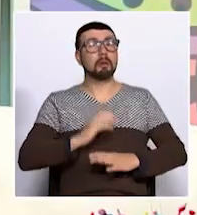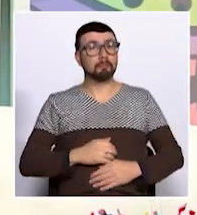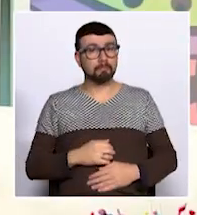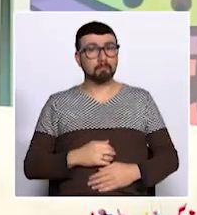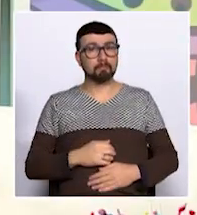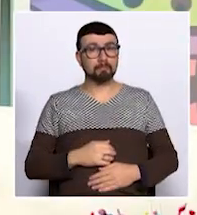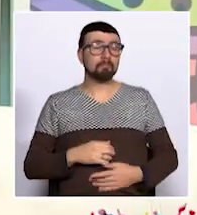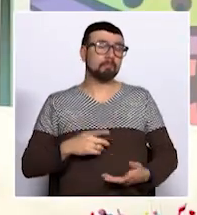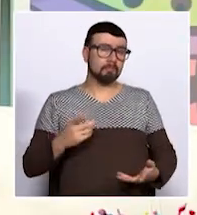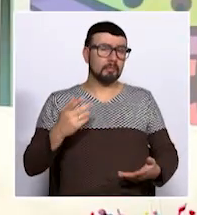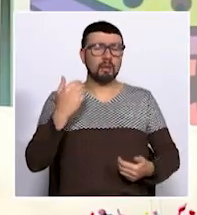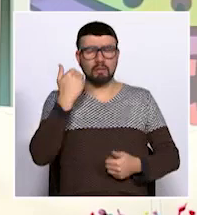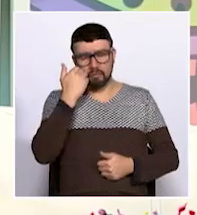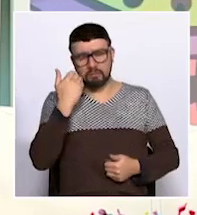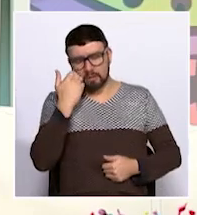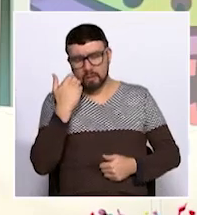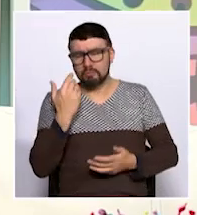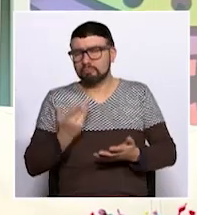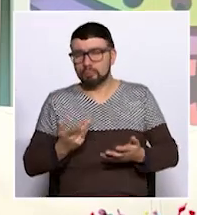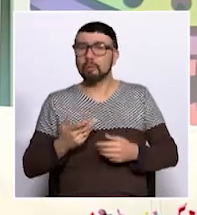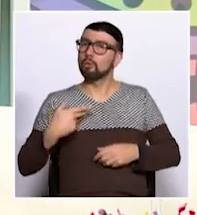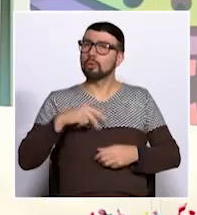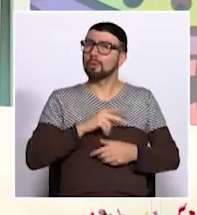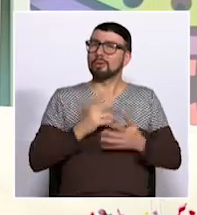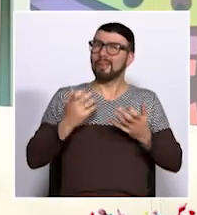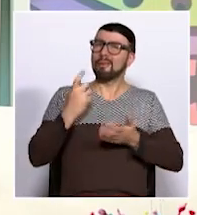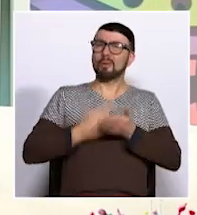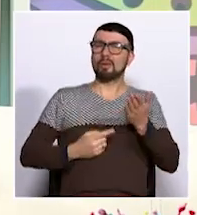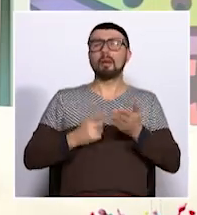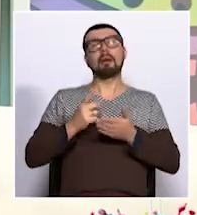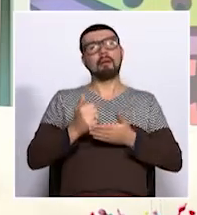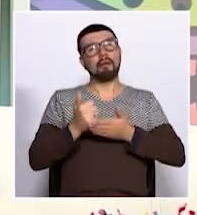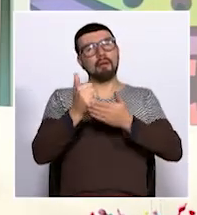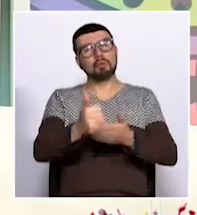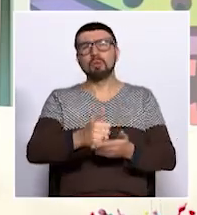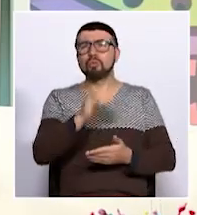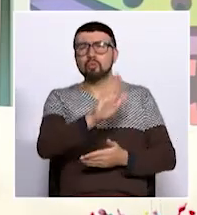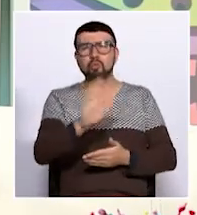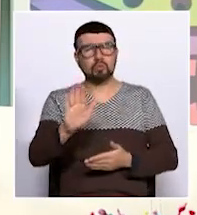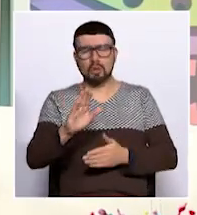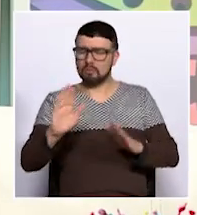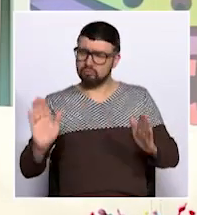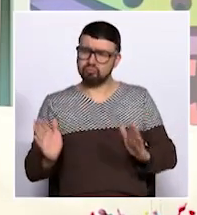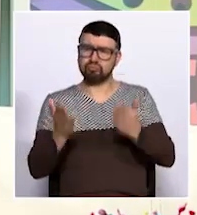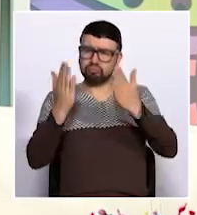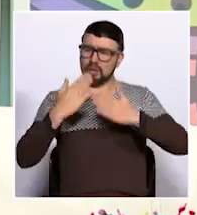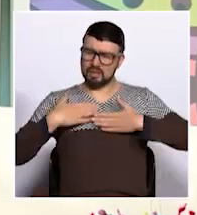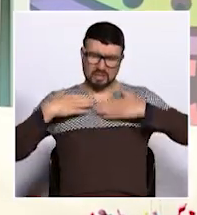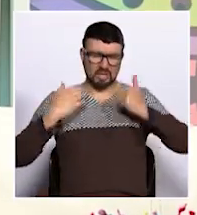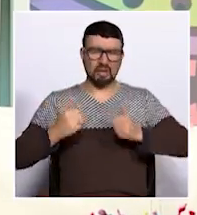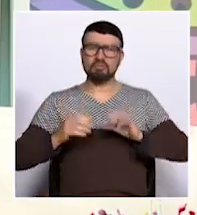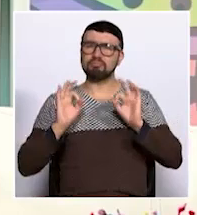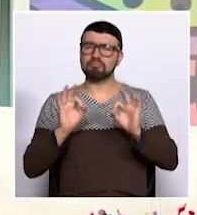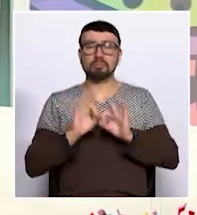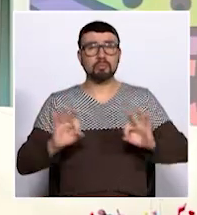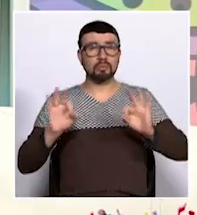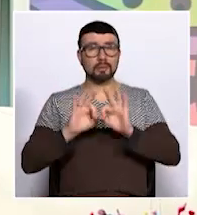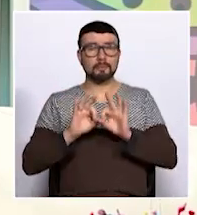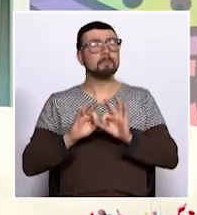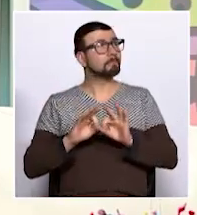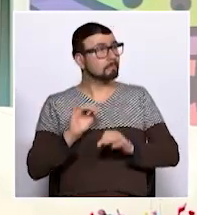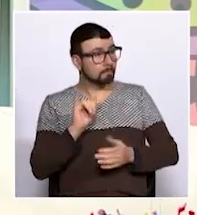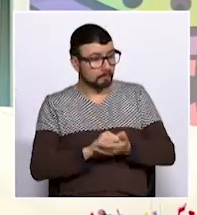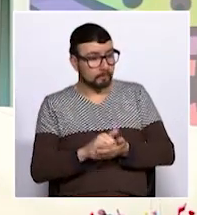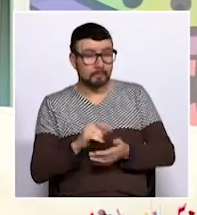que es lo que realmente nosotros buscamos, el bienestar. Entonces, por eso es muy importante y es muy bonito que las